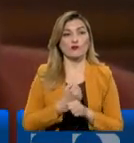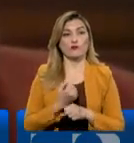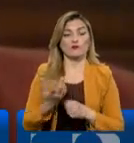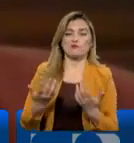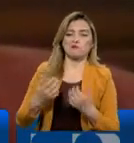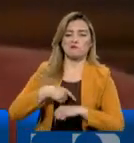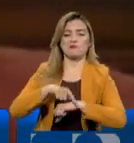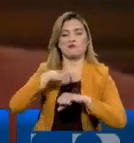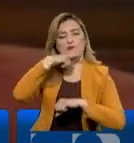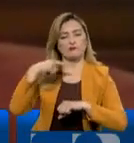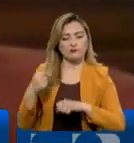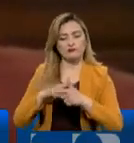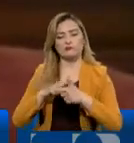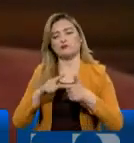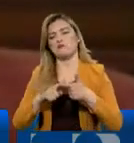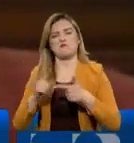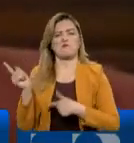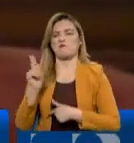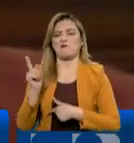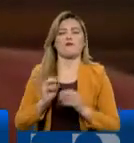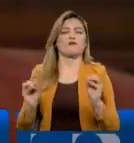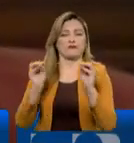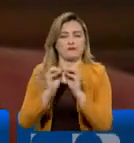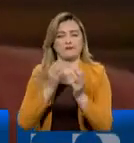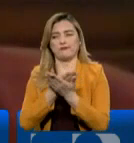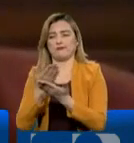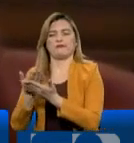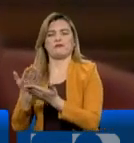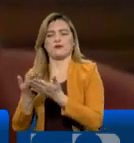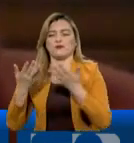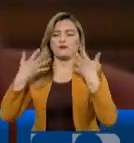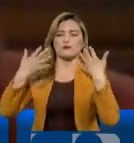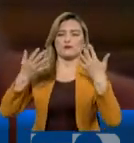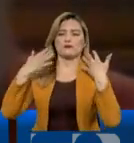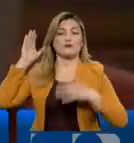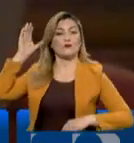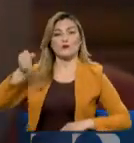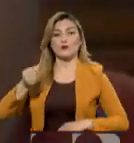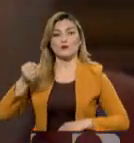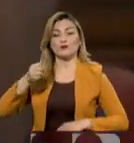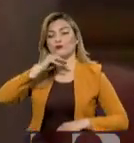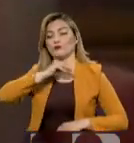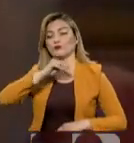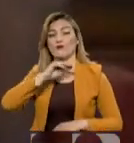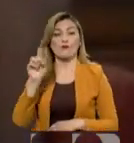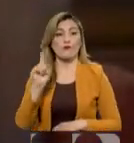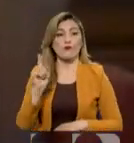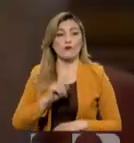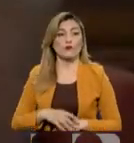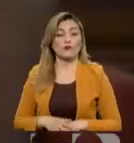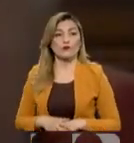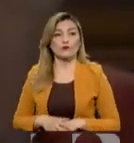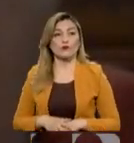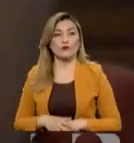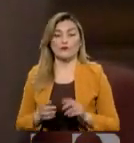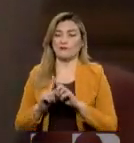solo feriado, porque no vienen de Guayaquil, de Cuenca, de Manta, porque son destinos que